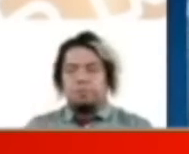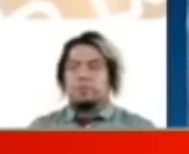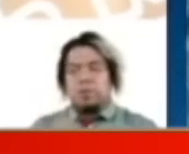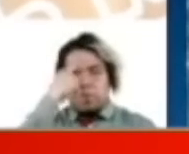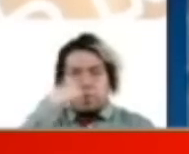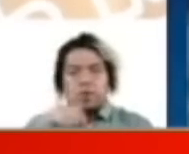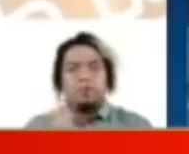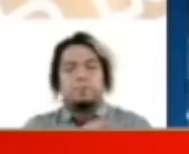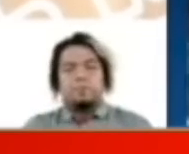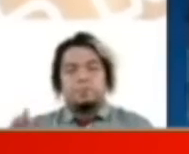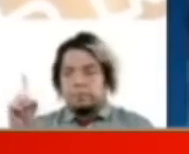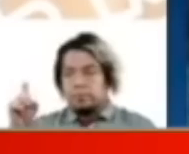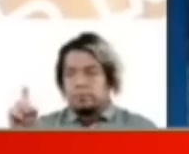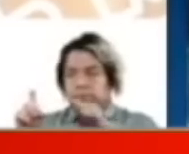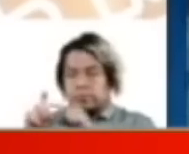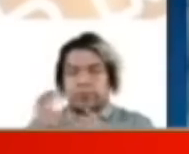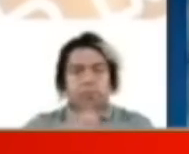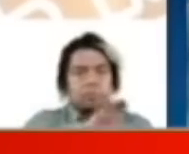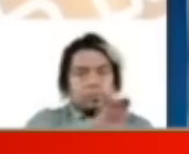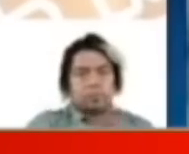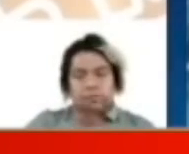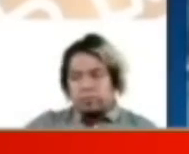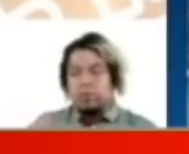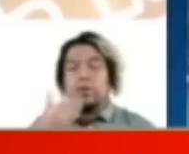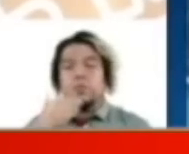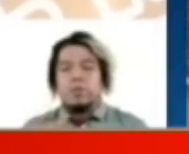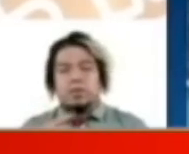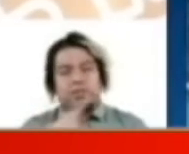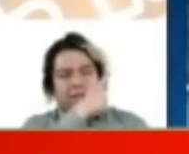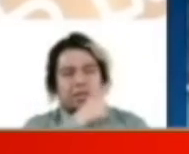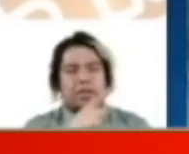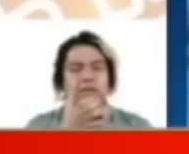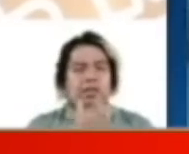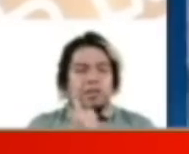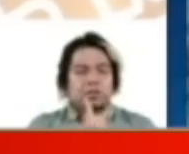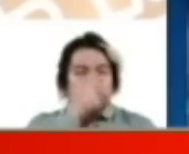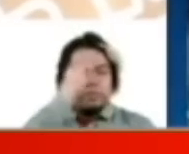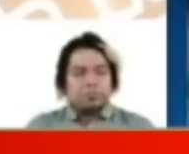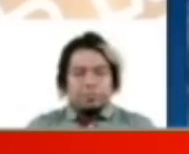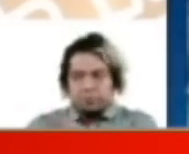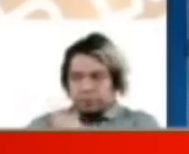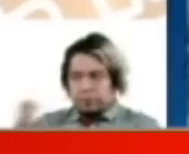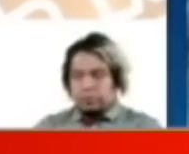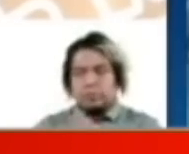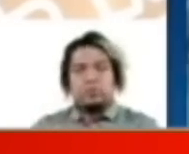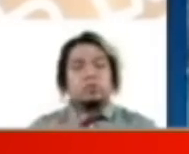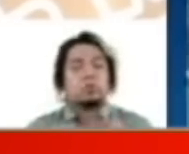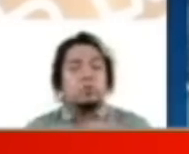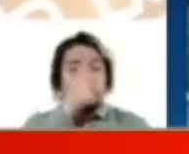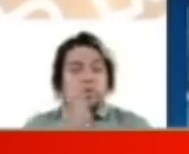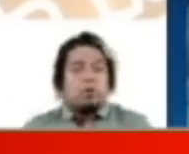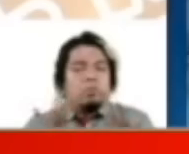preparativos para el mundial 2026 luego de que la fifa no quiere dar su brazo a torcer de que aquí en méxico también tienen que pagar